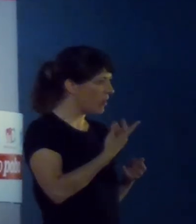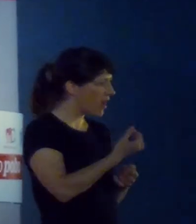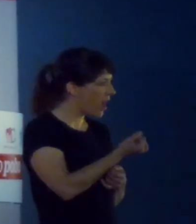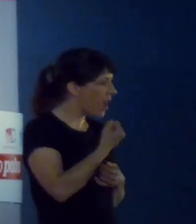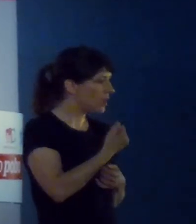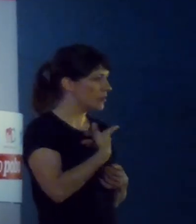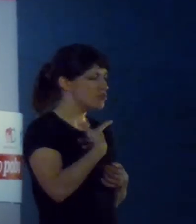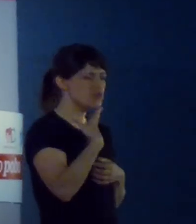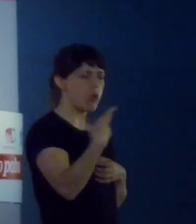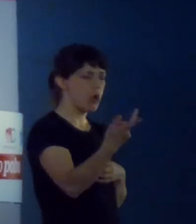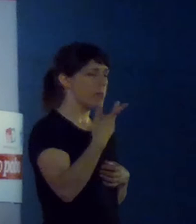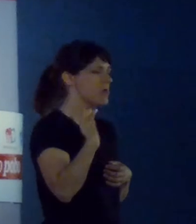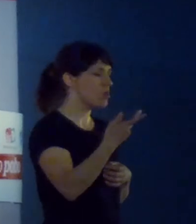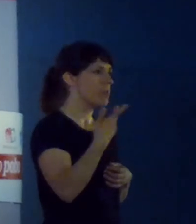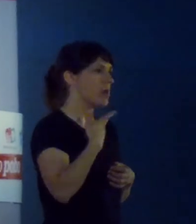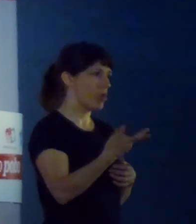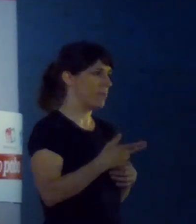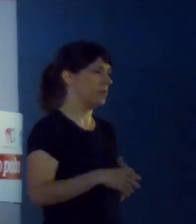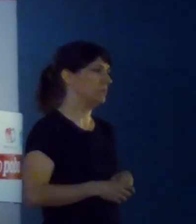tiña.